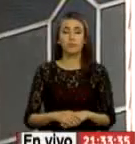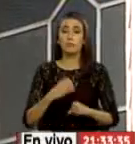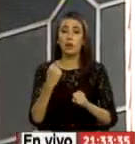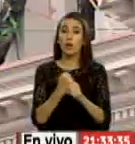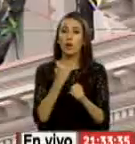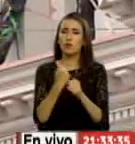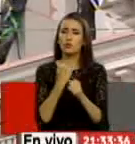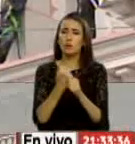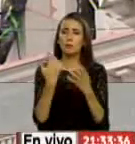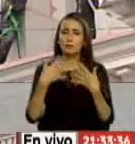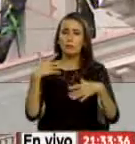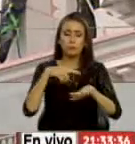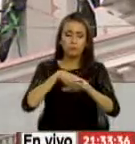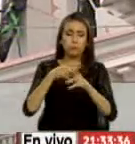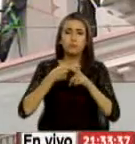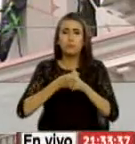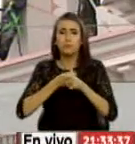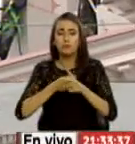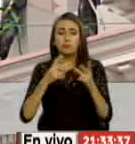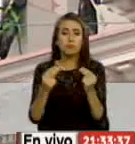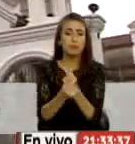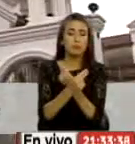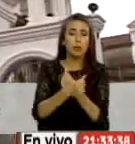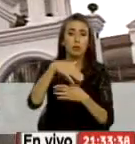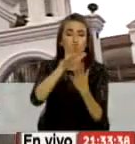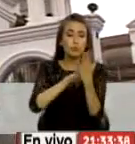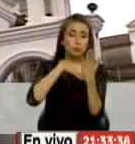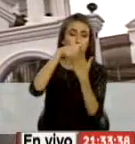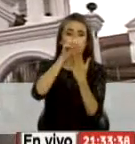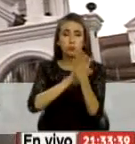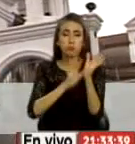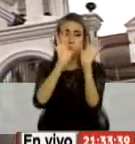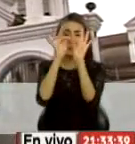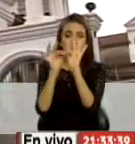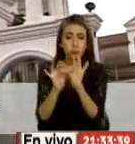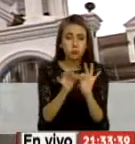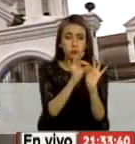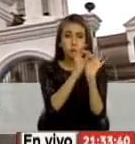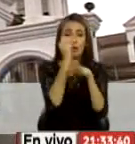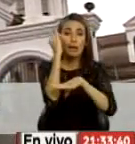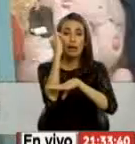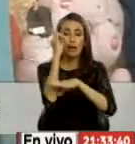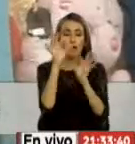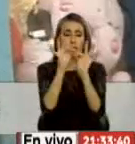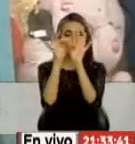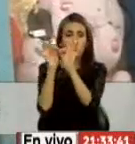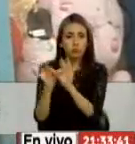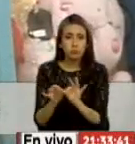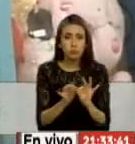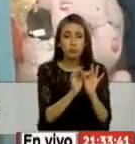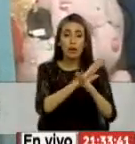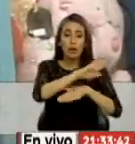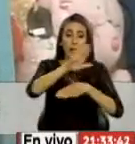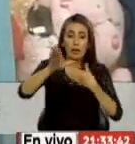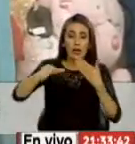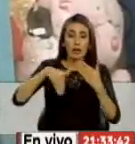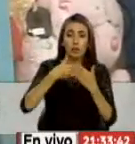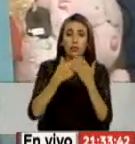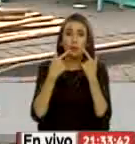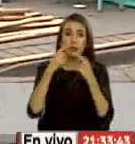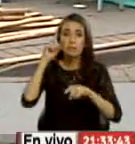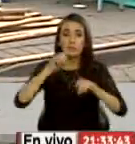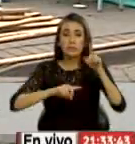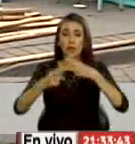Trabajan contrarreloj, aplicando las últimas manos de pintura a la fachada del santuario de la Virgen del Quinche. En los alrededores del templo,